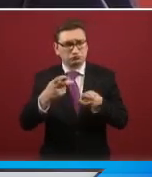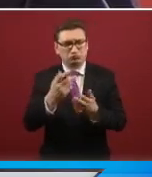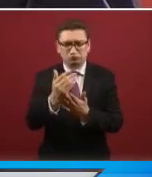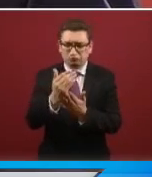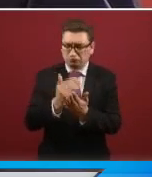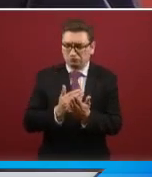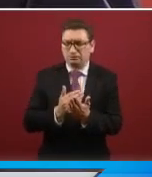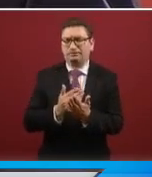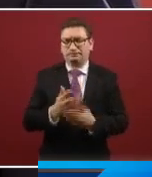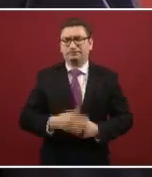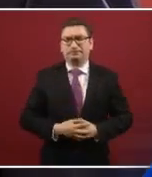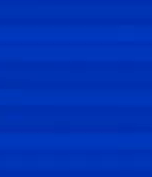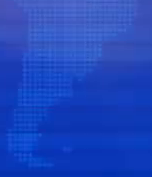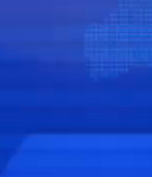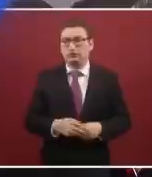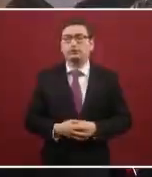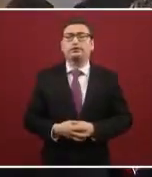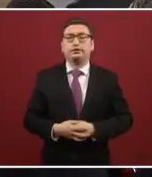existían anteriormente.